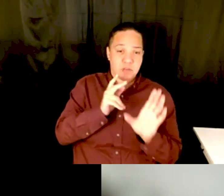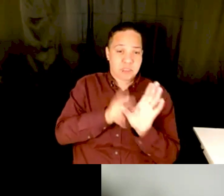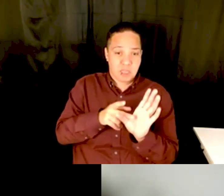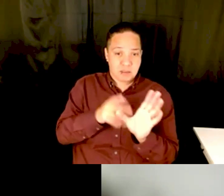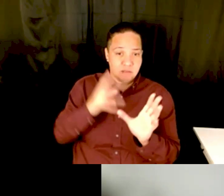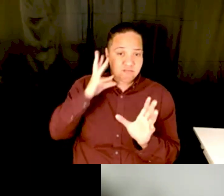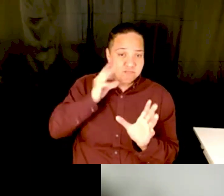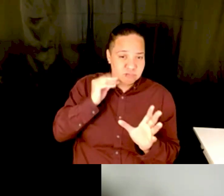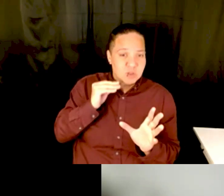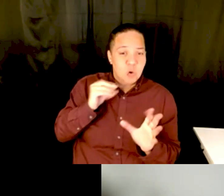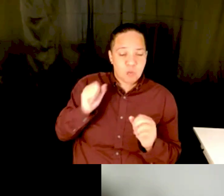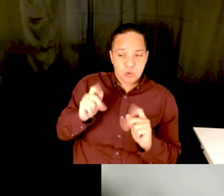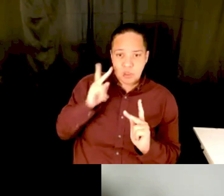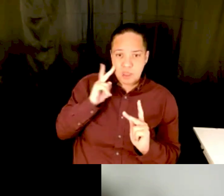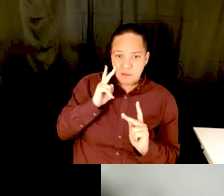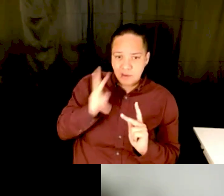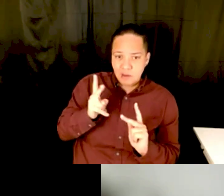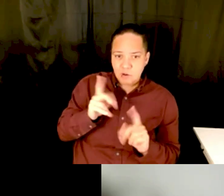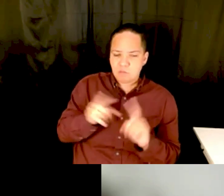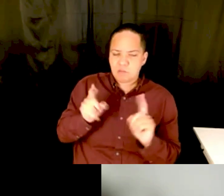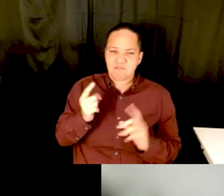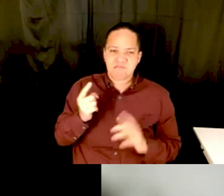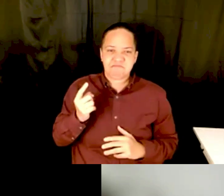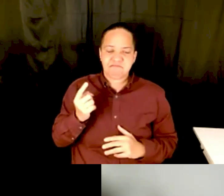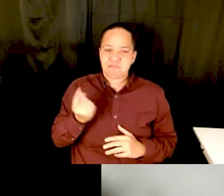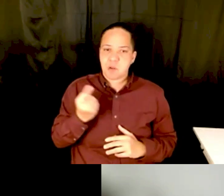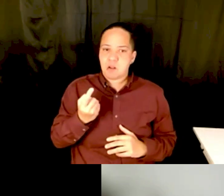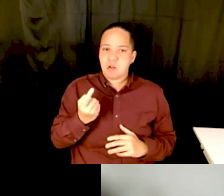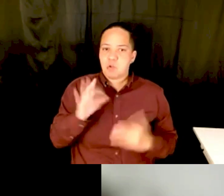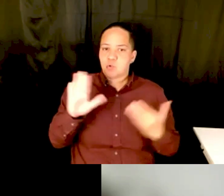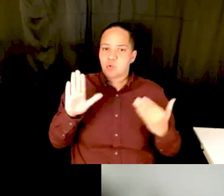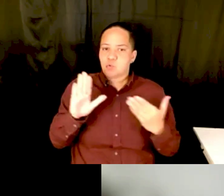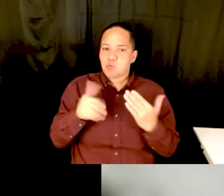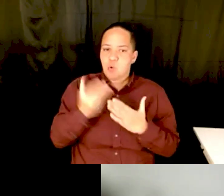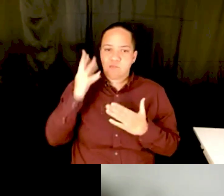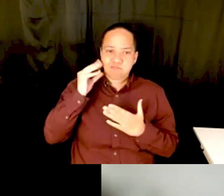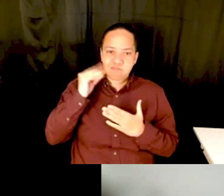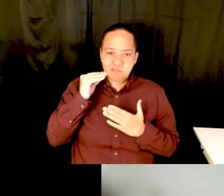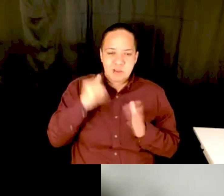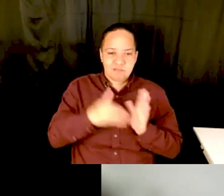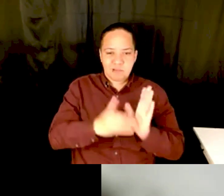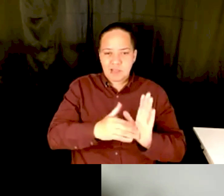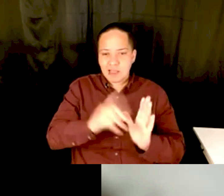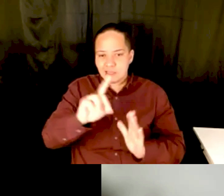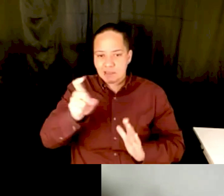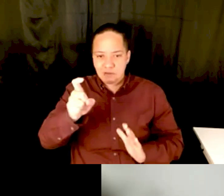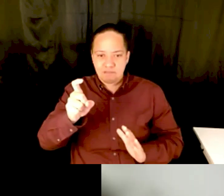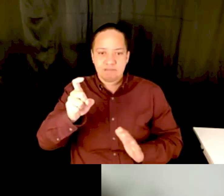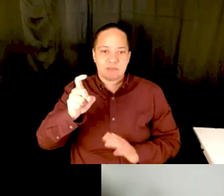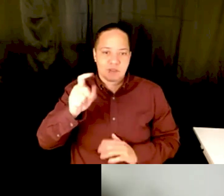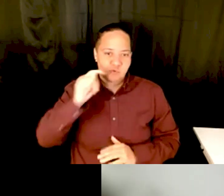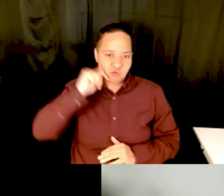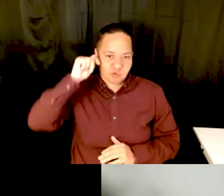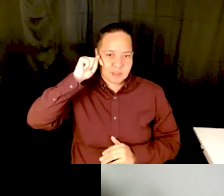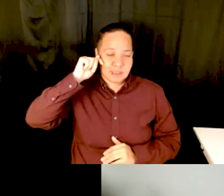oportunidad de verlo, pero no es algo que todo el mundo ha visto, y es más frecuente diagnosticarlo en la adolescencia